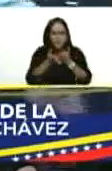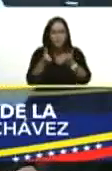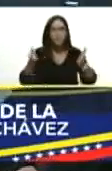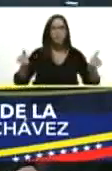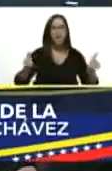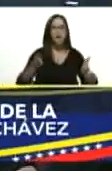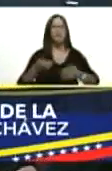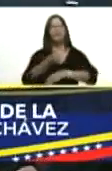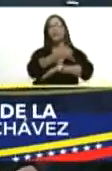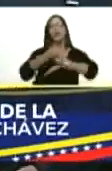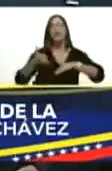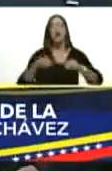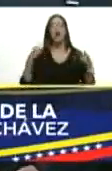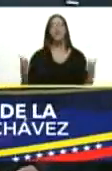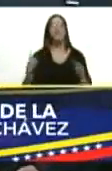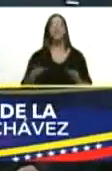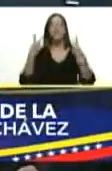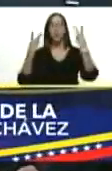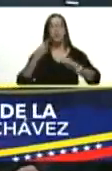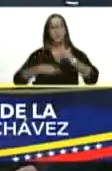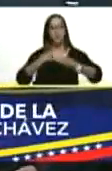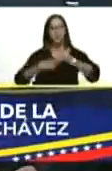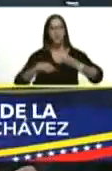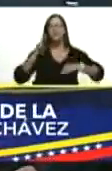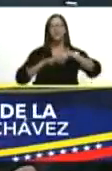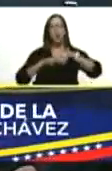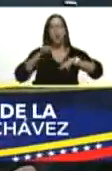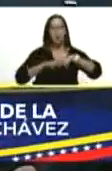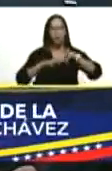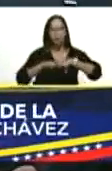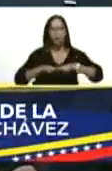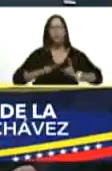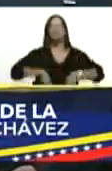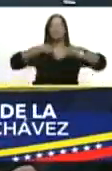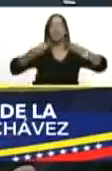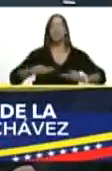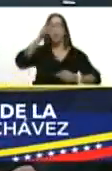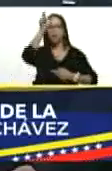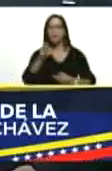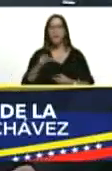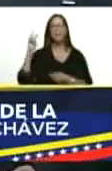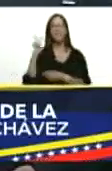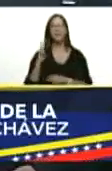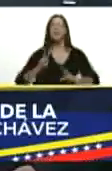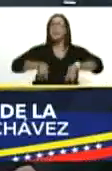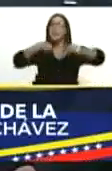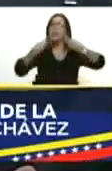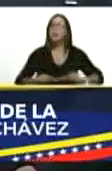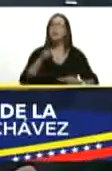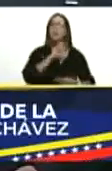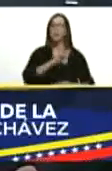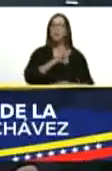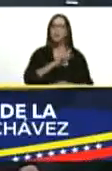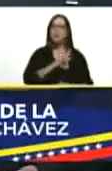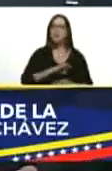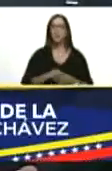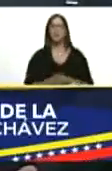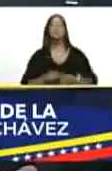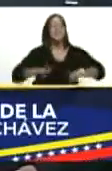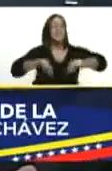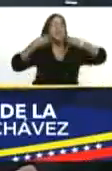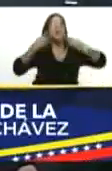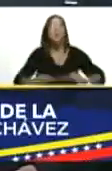de las victorias revolucionarias y en la construcción del nuevo ser venezolano, de la nueva sociedad socialista, de la